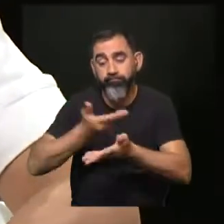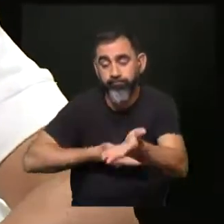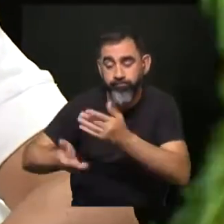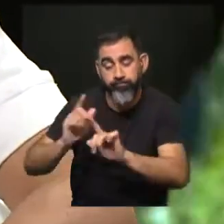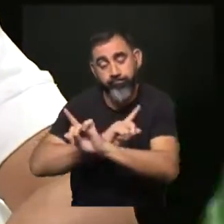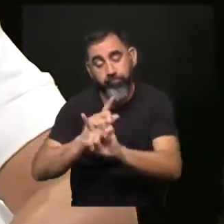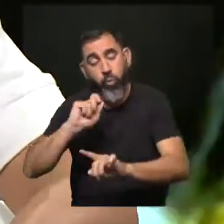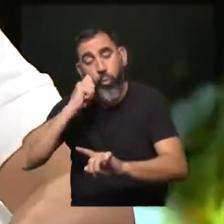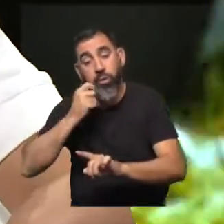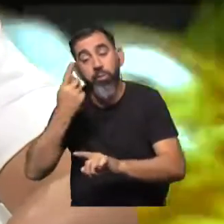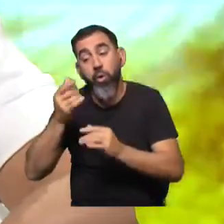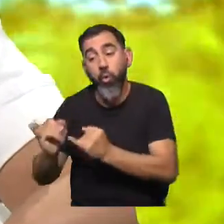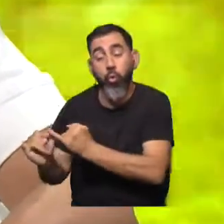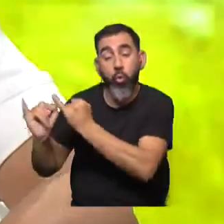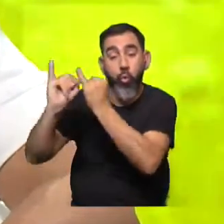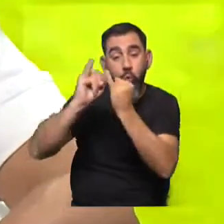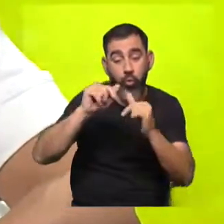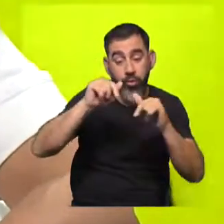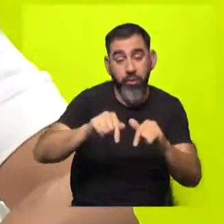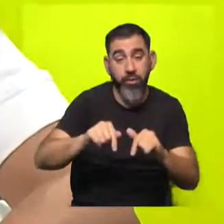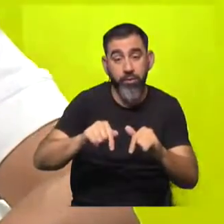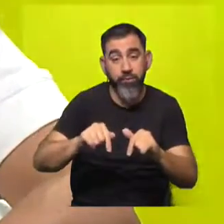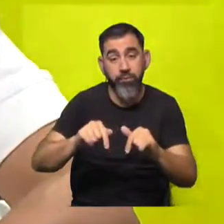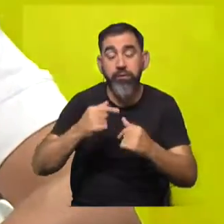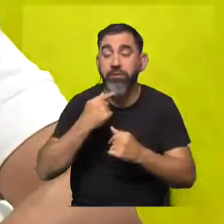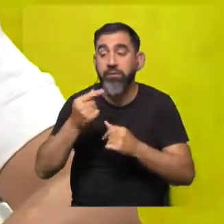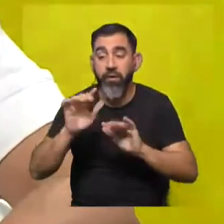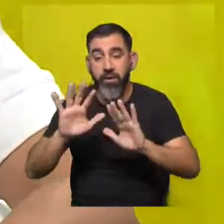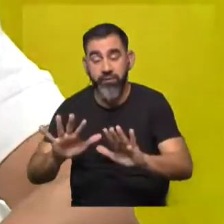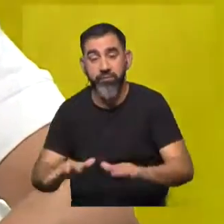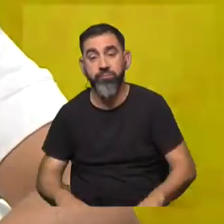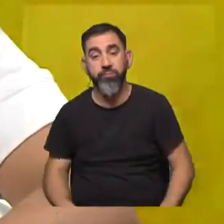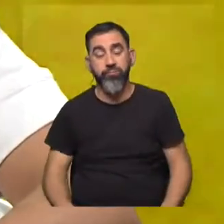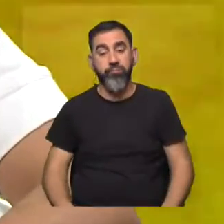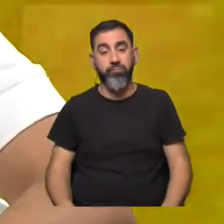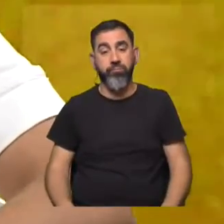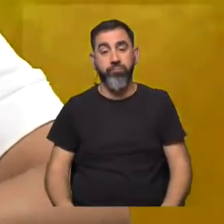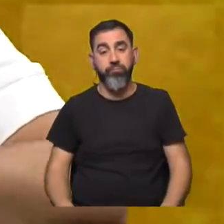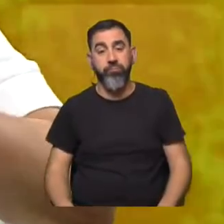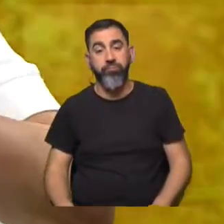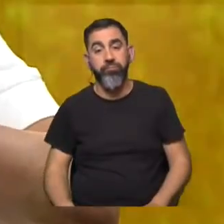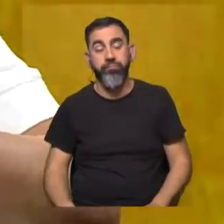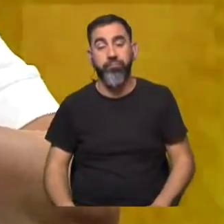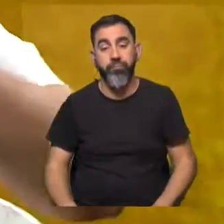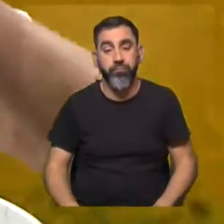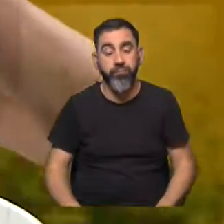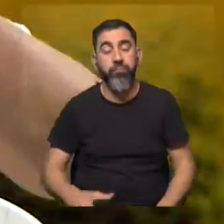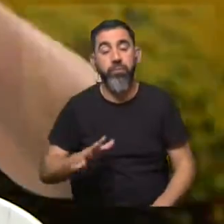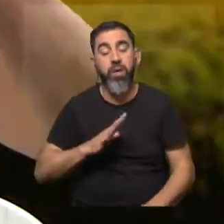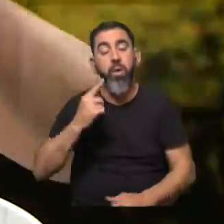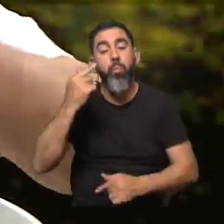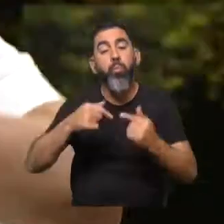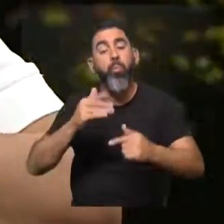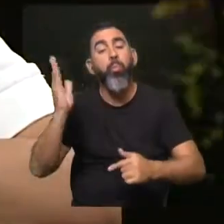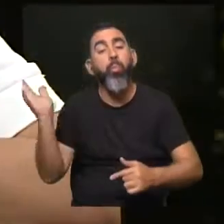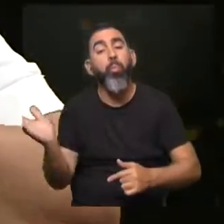nos gustaría. Creo que estas jornadas concretamente vinieron un poco a ayudar a eso, ¿no? Se nos acercan productores, pero bueno, es